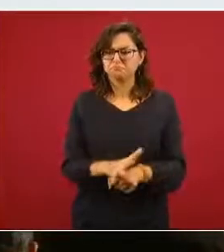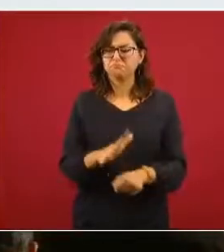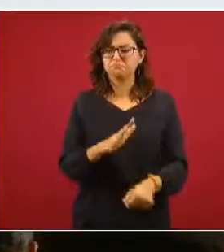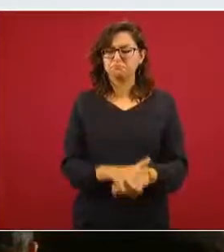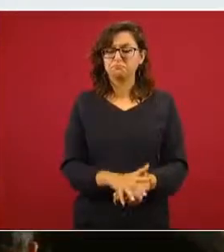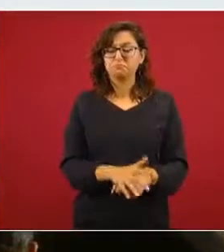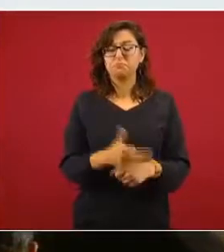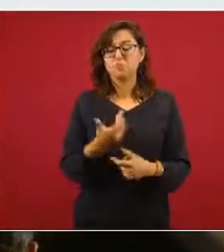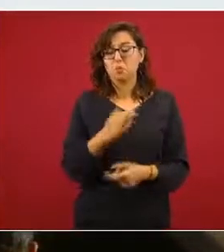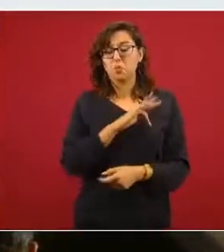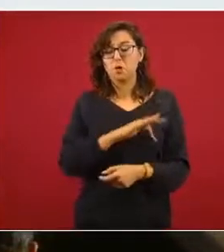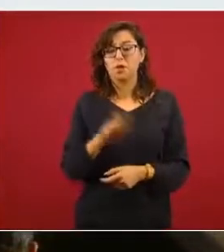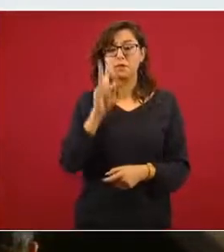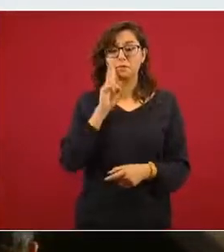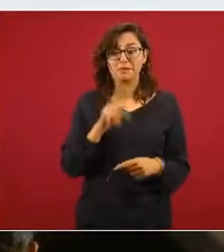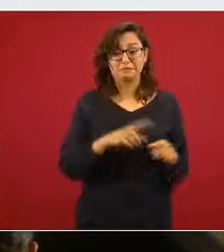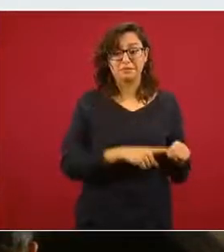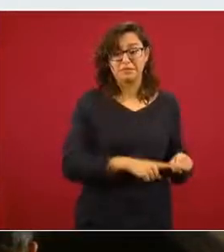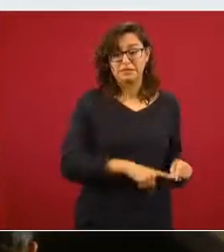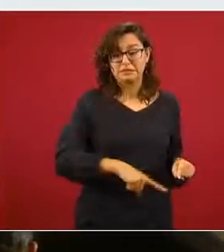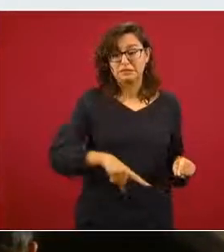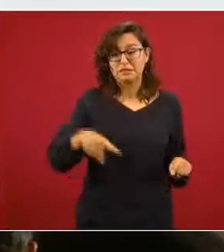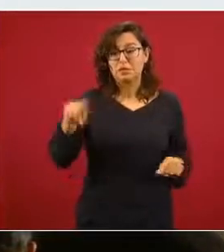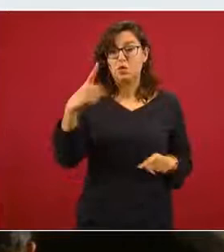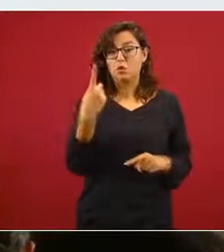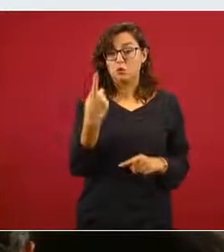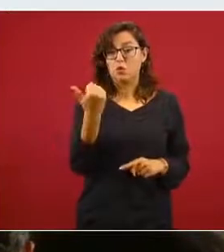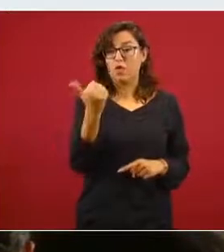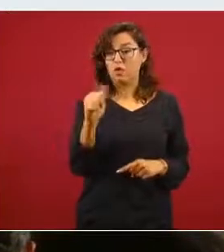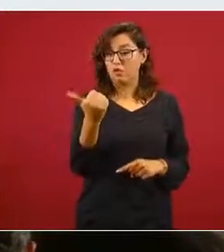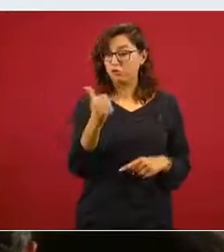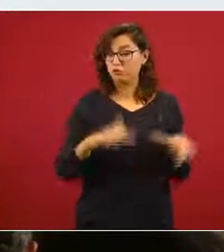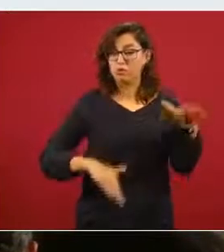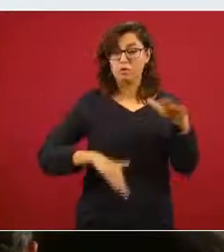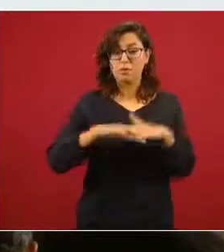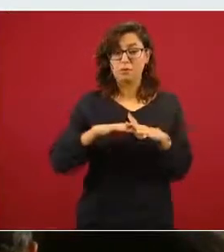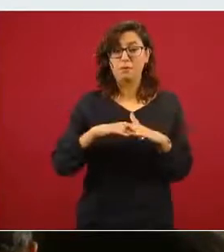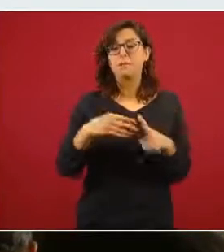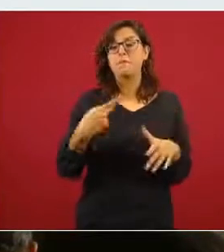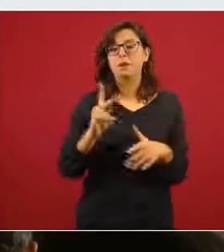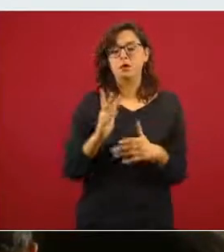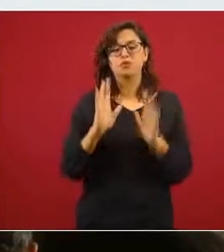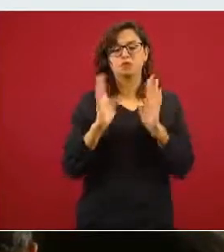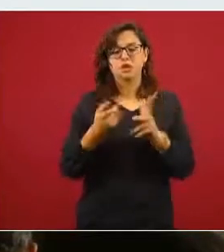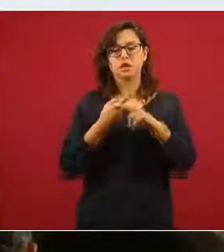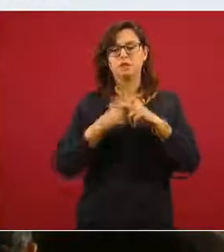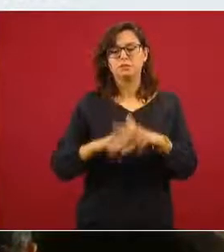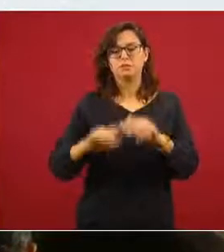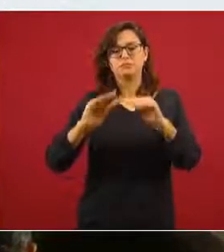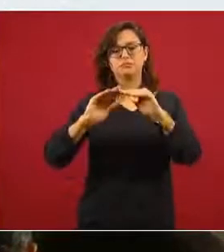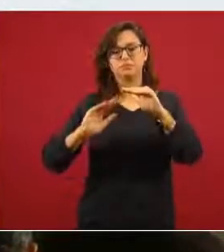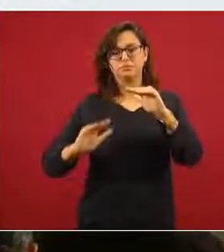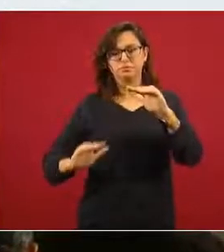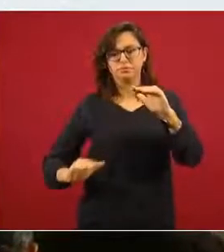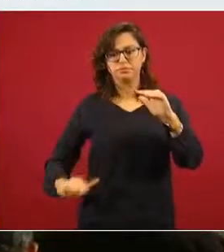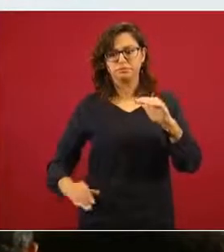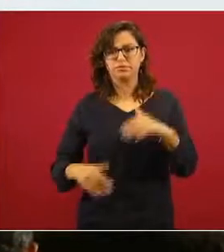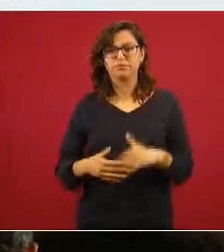la ocupación hospitalaria llegó al máximo en 1 de agosto y desde entonces desciende de manera sostenida. La